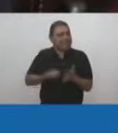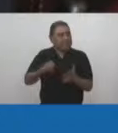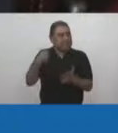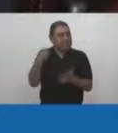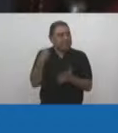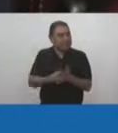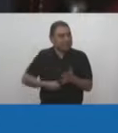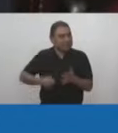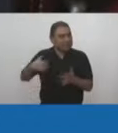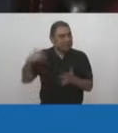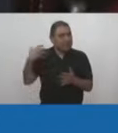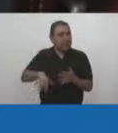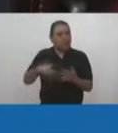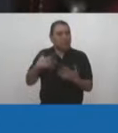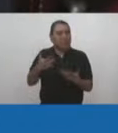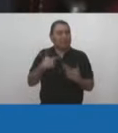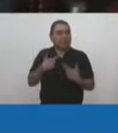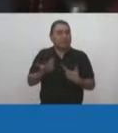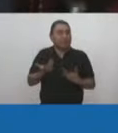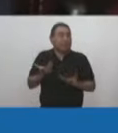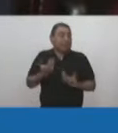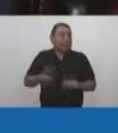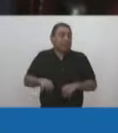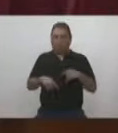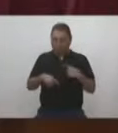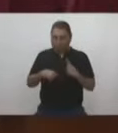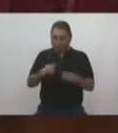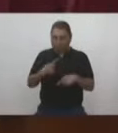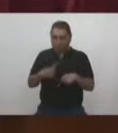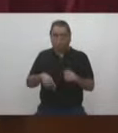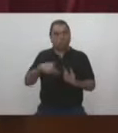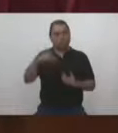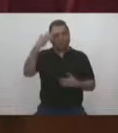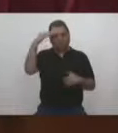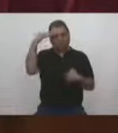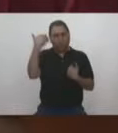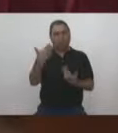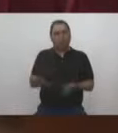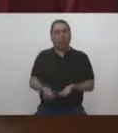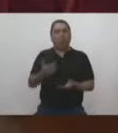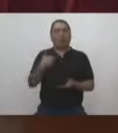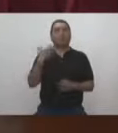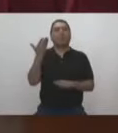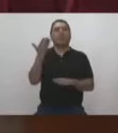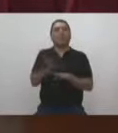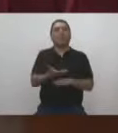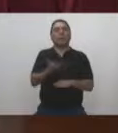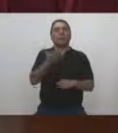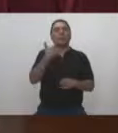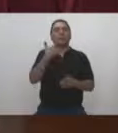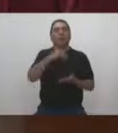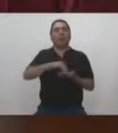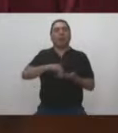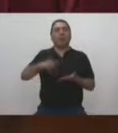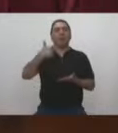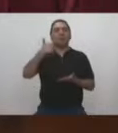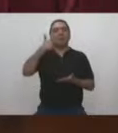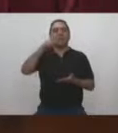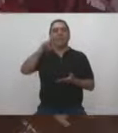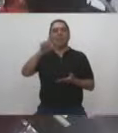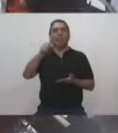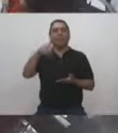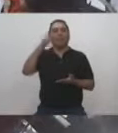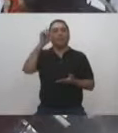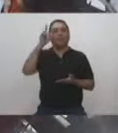qué lo equipararía? Tenemos distintas situaciones. ¿Cómo? ¿Con qué lo equipararía? ¿Con el director de una empresa? O sea, ¿qué cree que sería lo acorde?